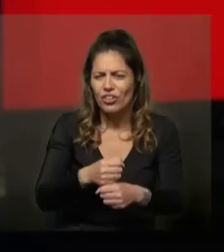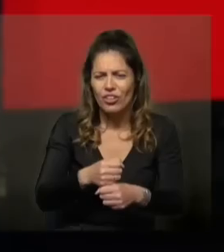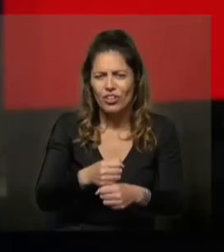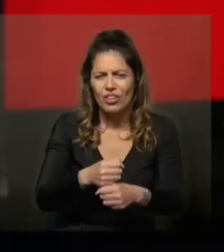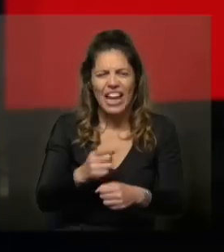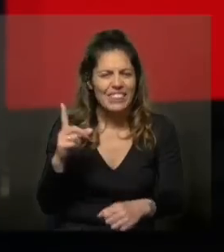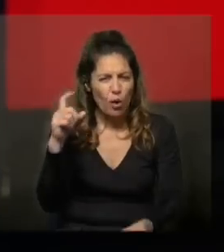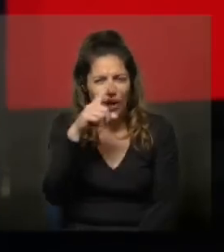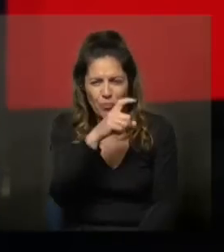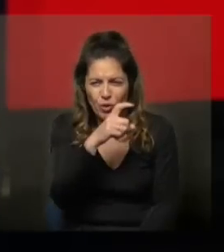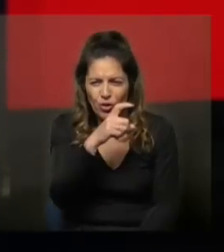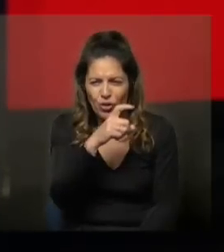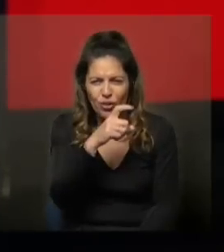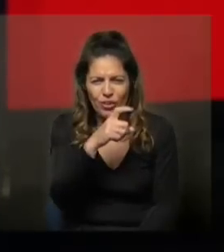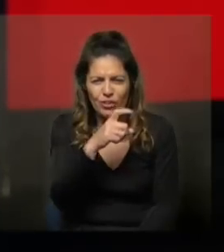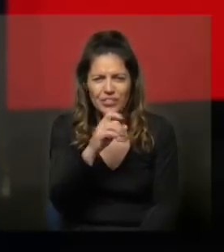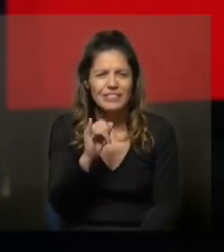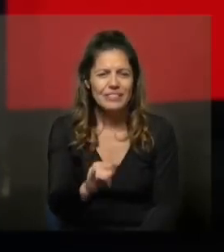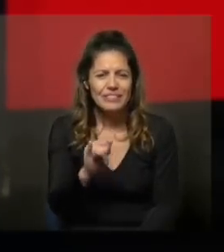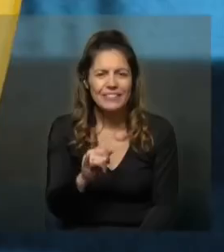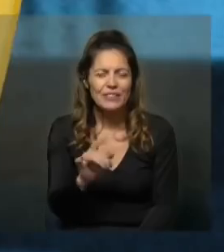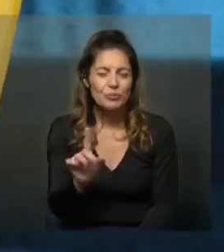era Sí